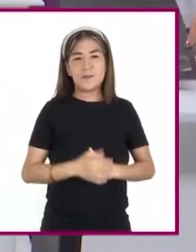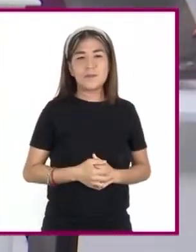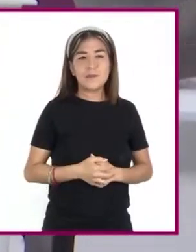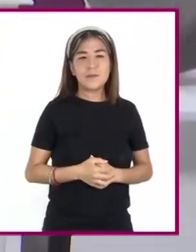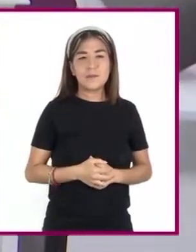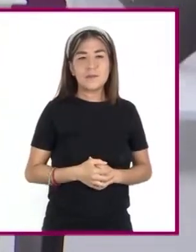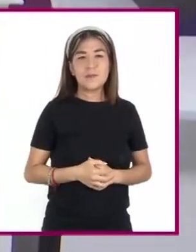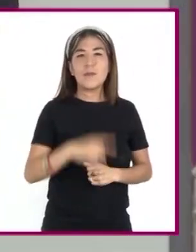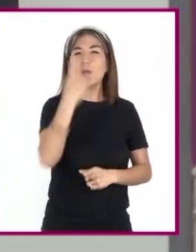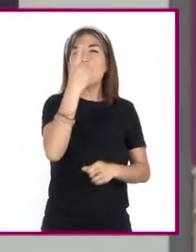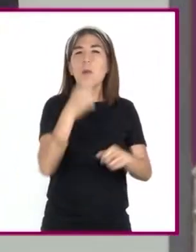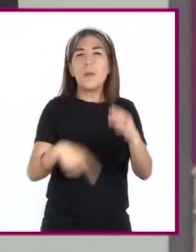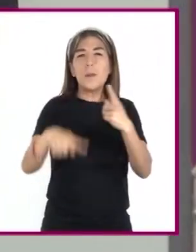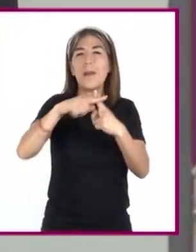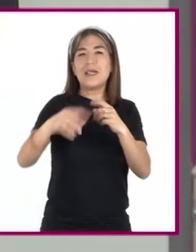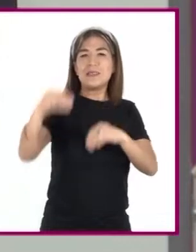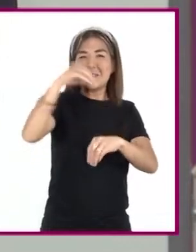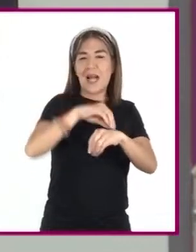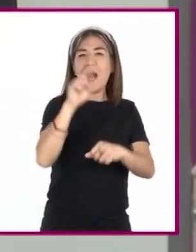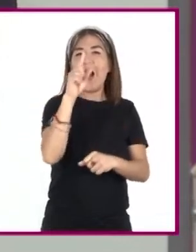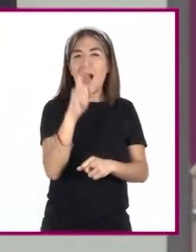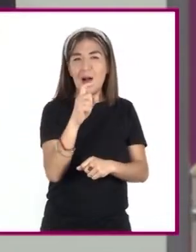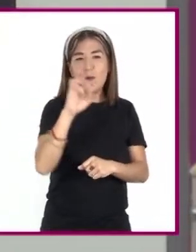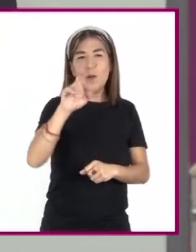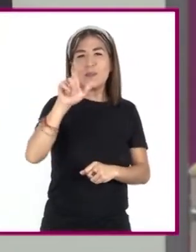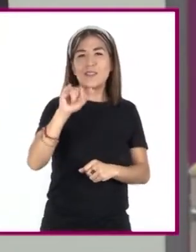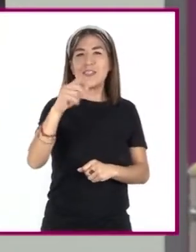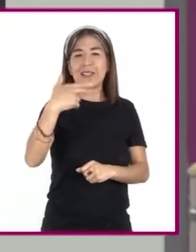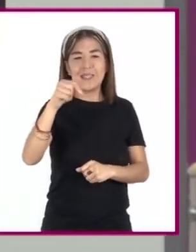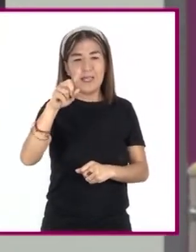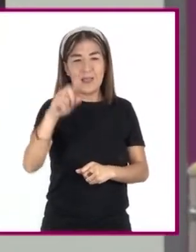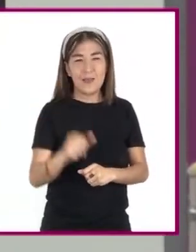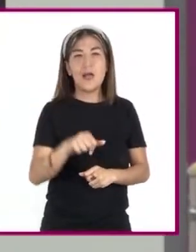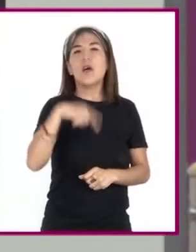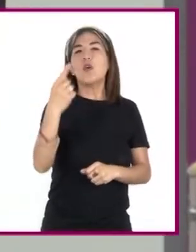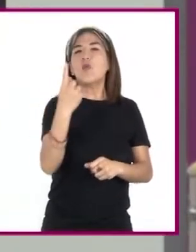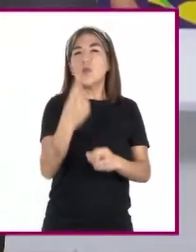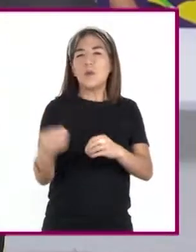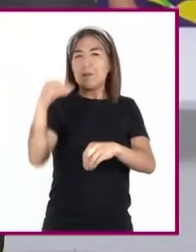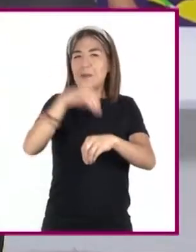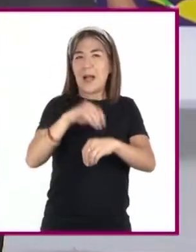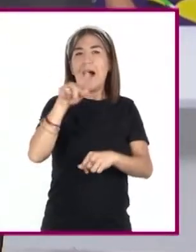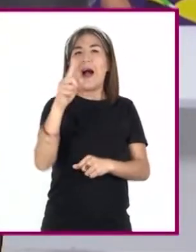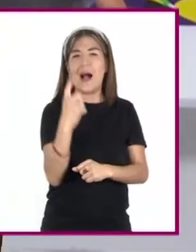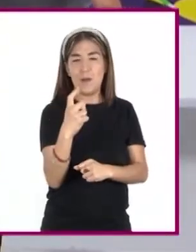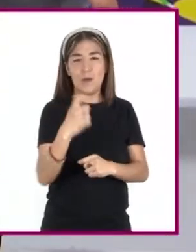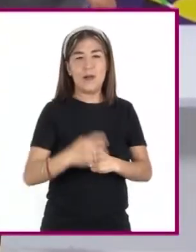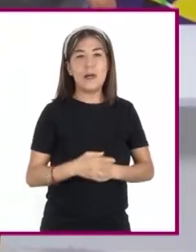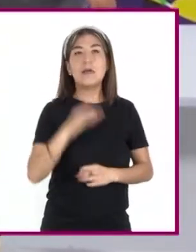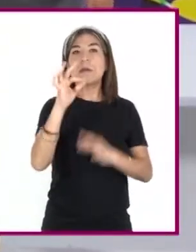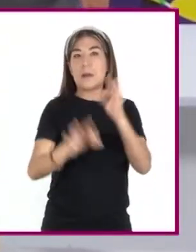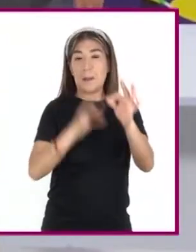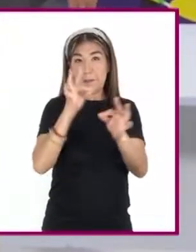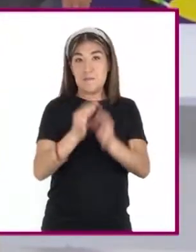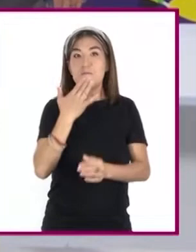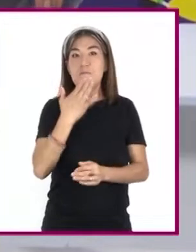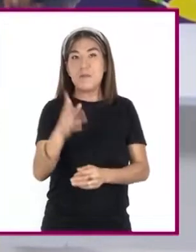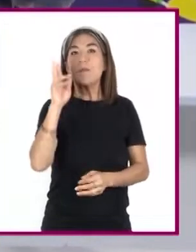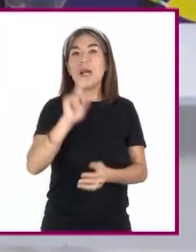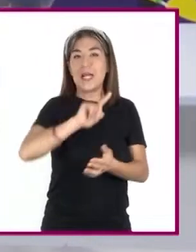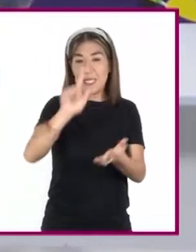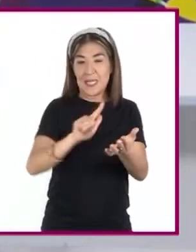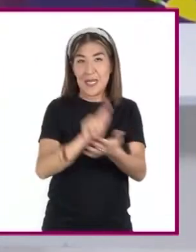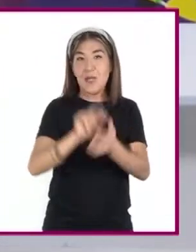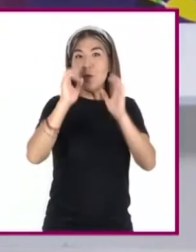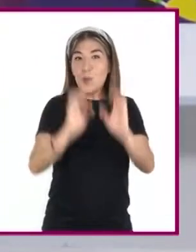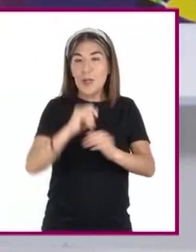una molécula más de agua oxigenada y una molécula de agua. Vamos a verificar que se cumplió con la ley de la conservación de